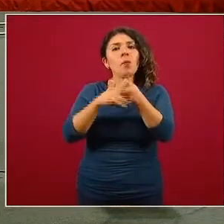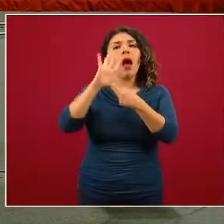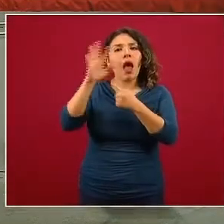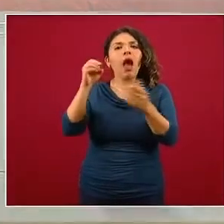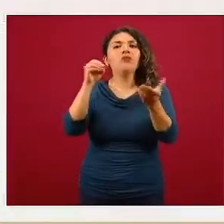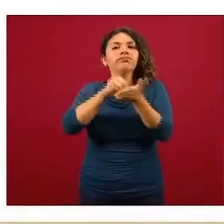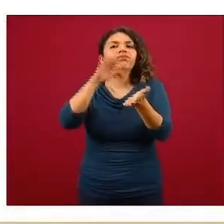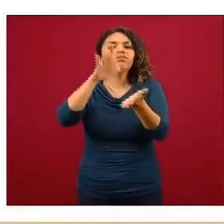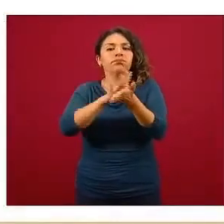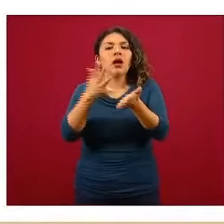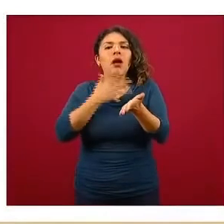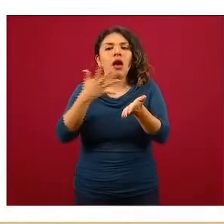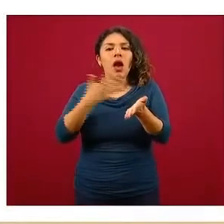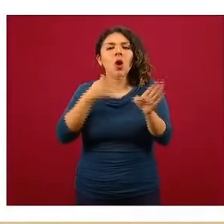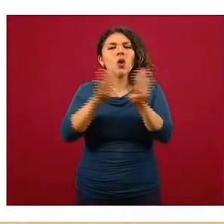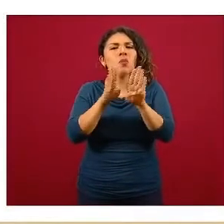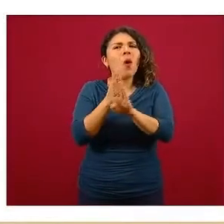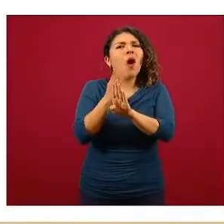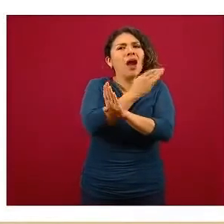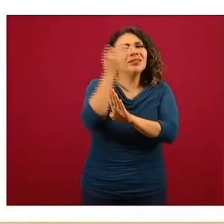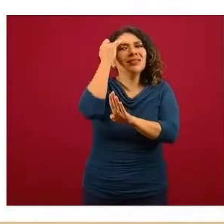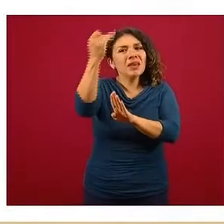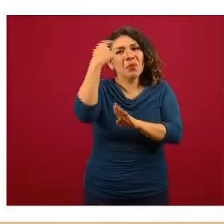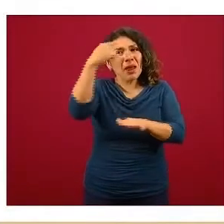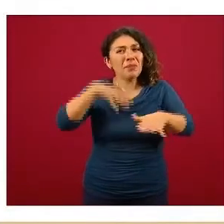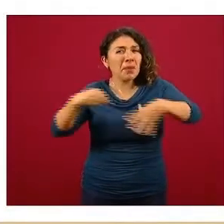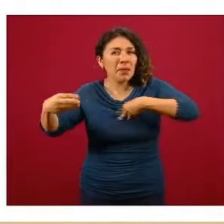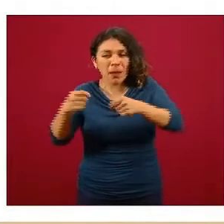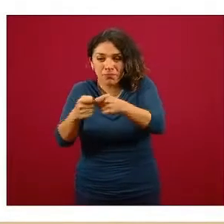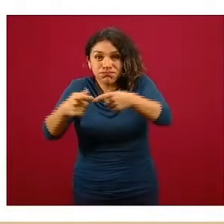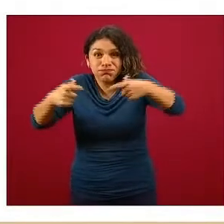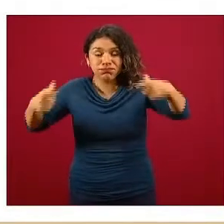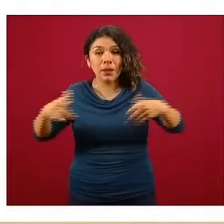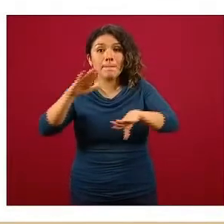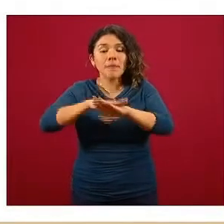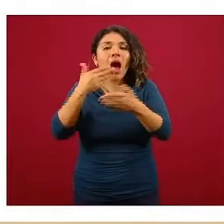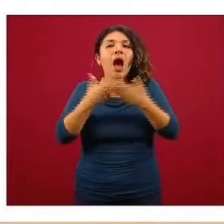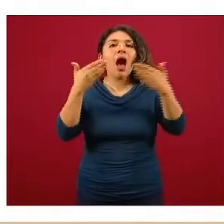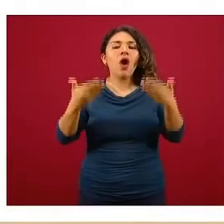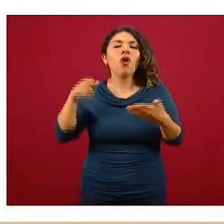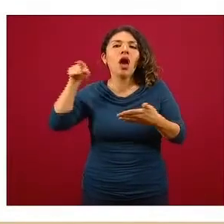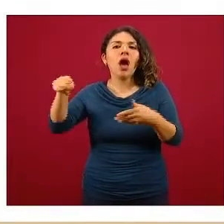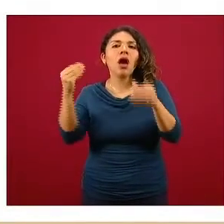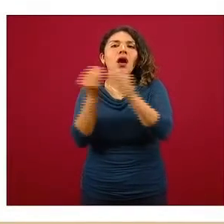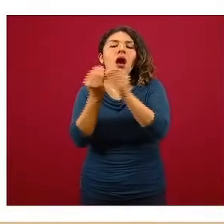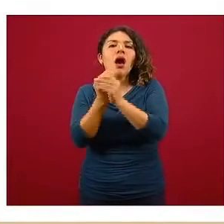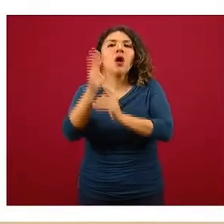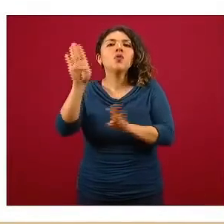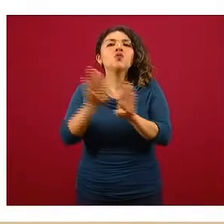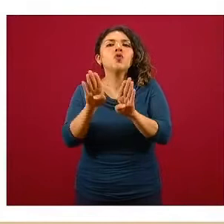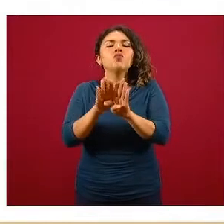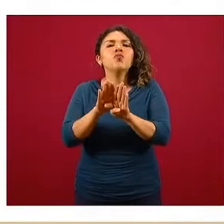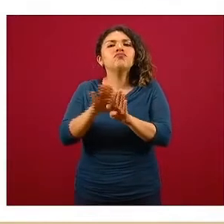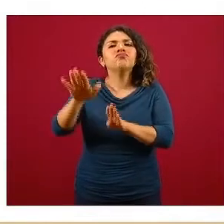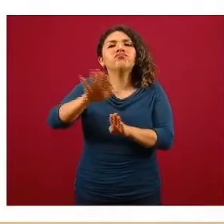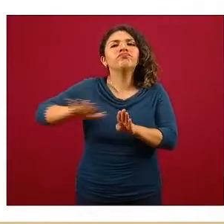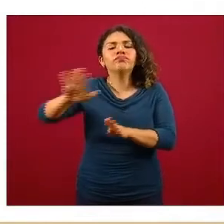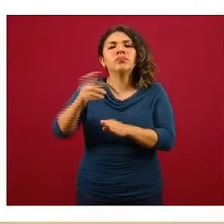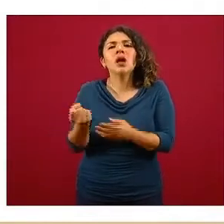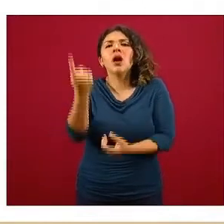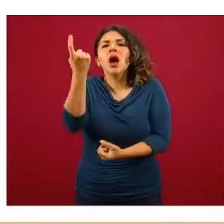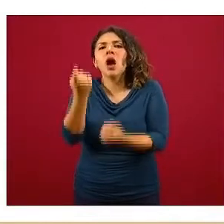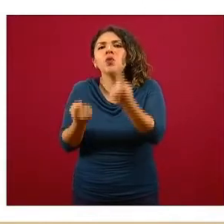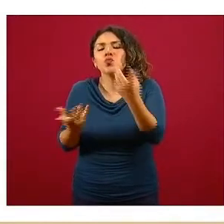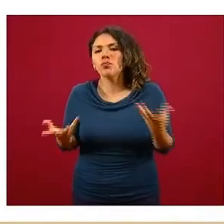¿no? Ya después de haber pasado por una fase de transmisión comunitaria, ha sido ahora clasificada como un conglomerado de casos